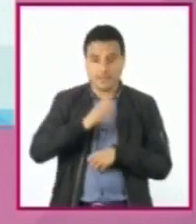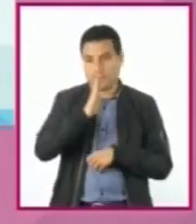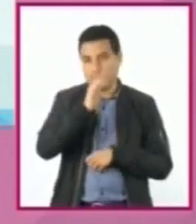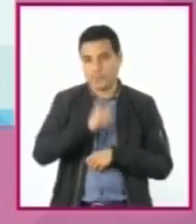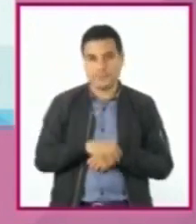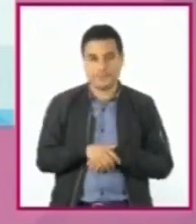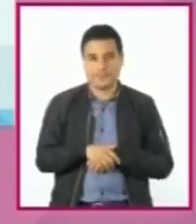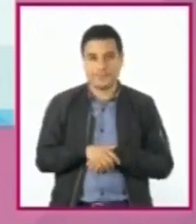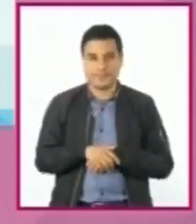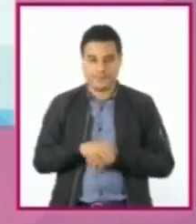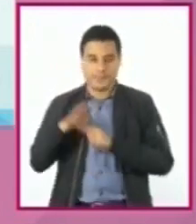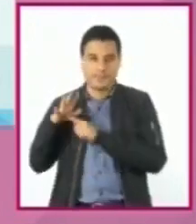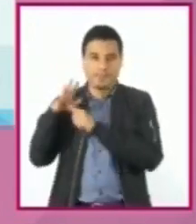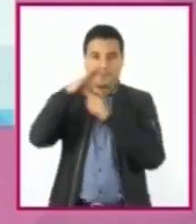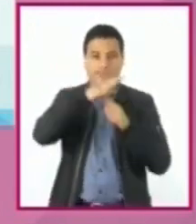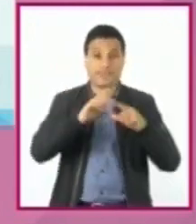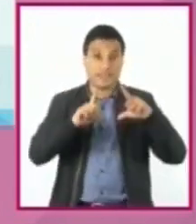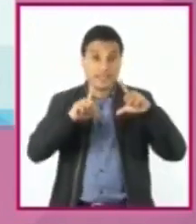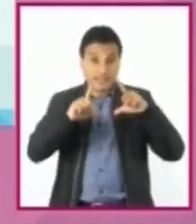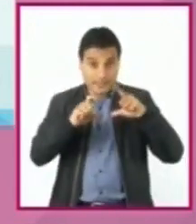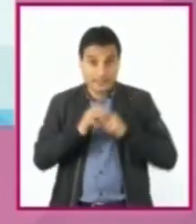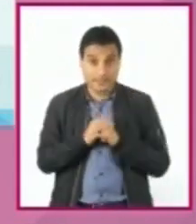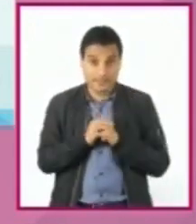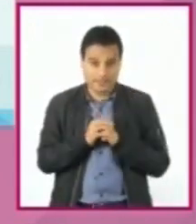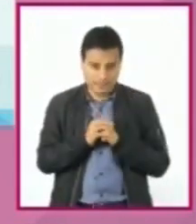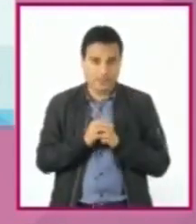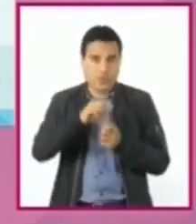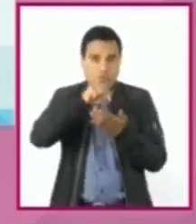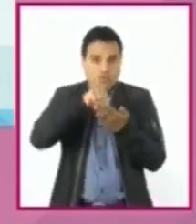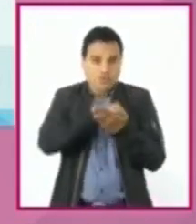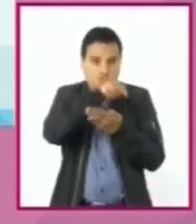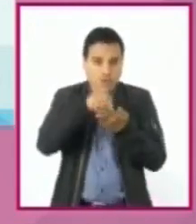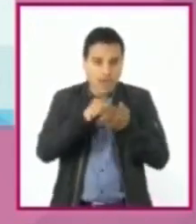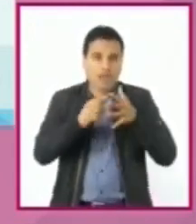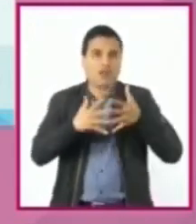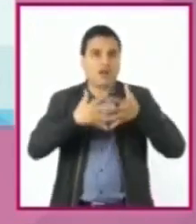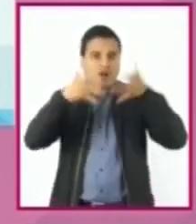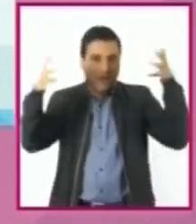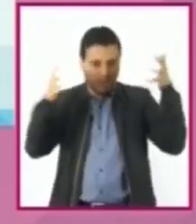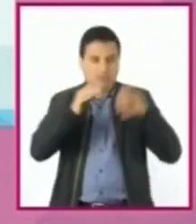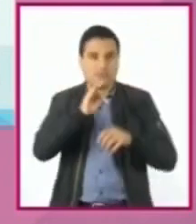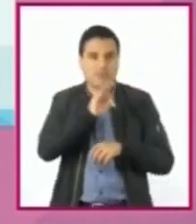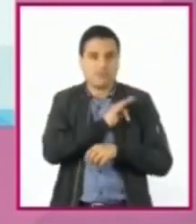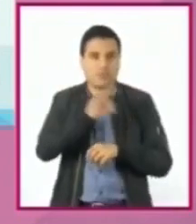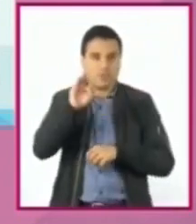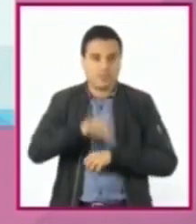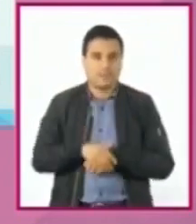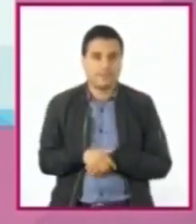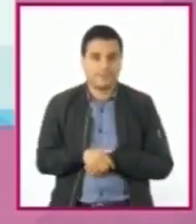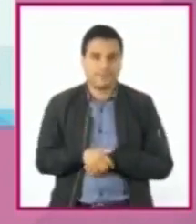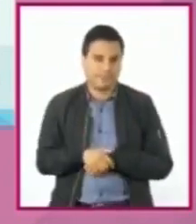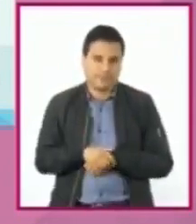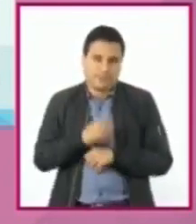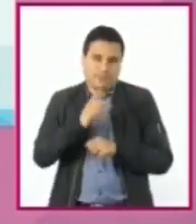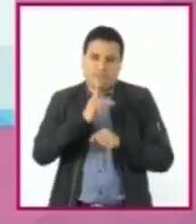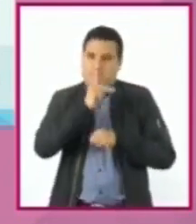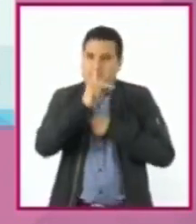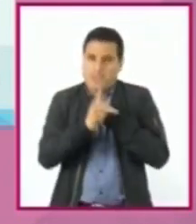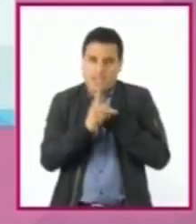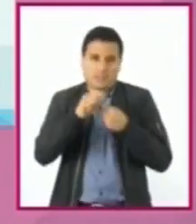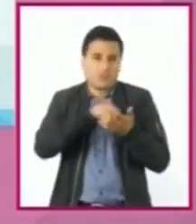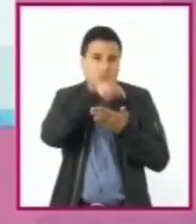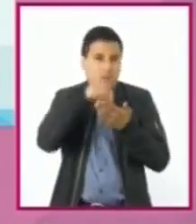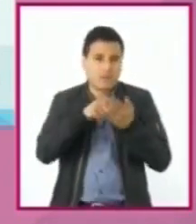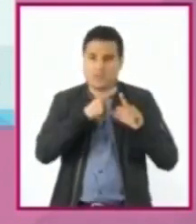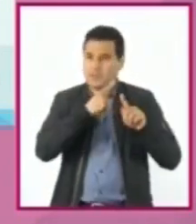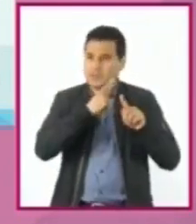las fotografías aéreas, se pueden representar áreas muy extensas. De cualquier parte del mundo